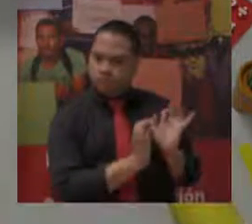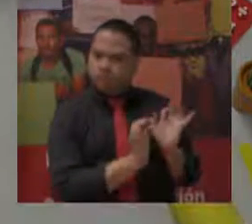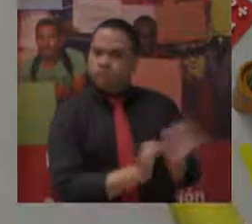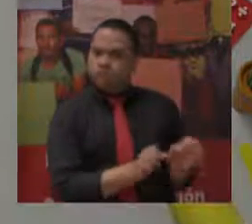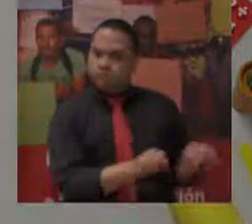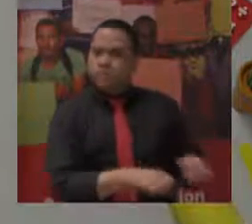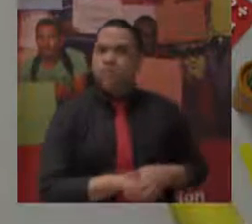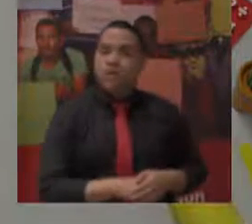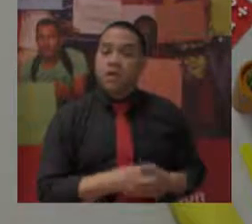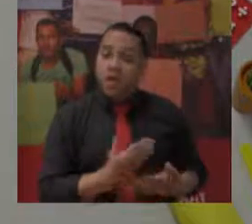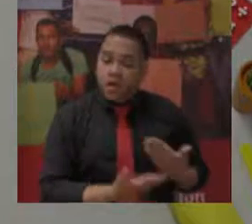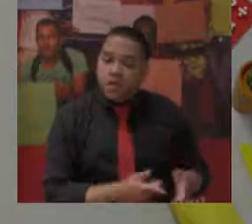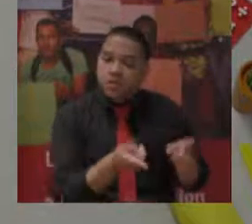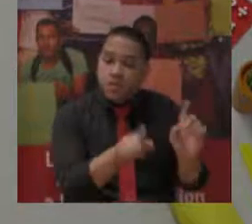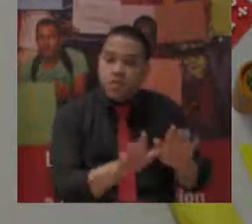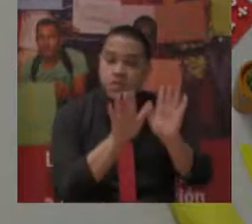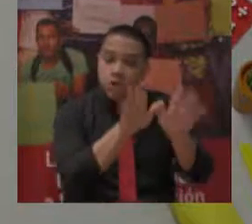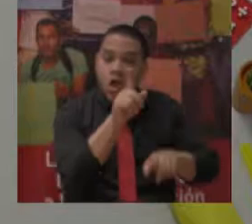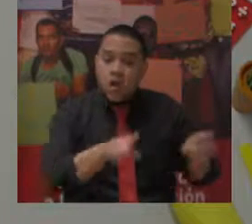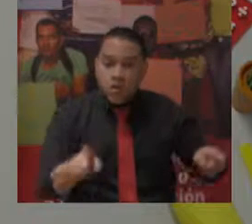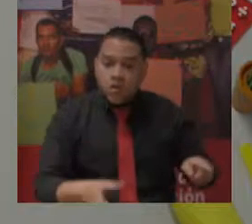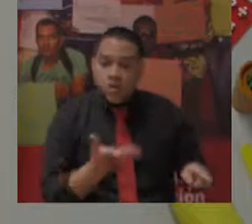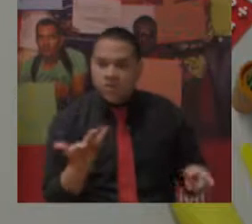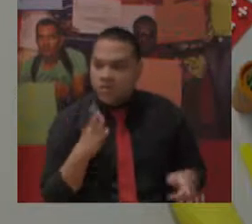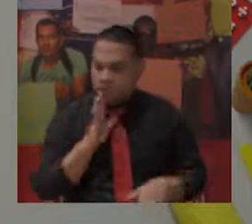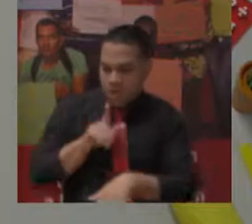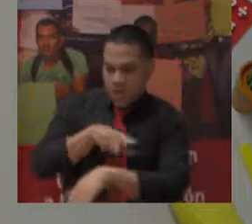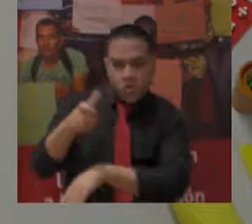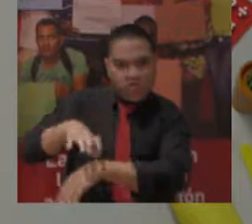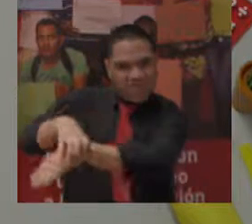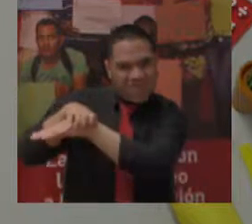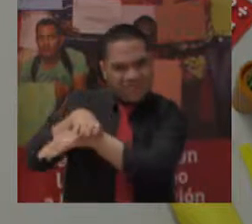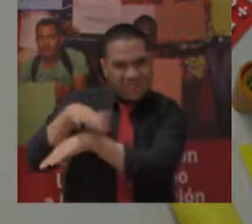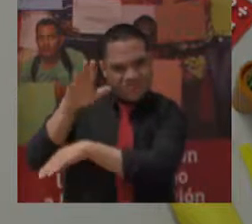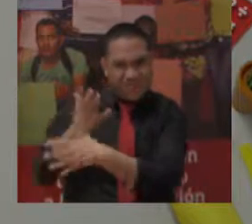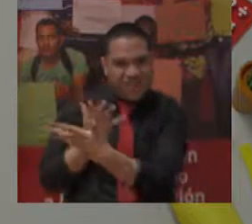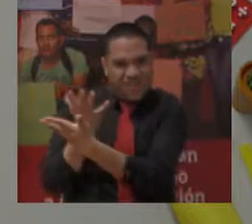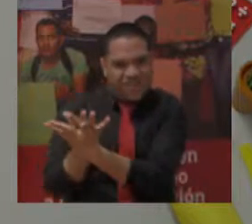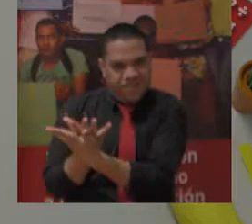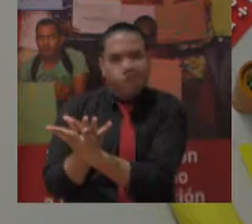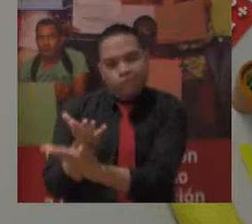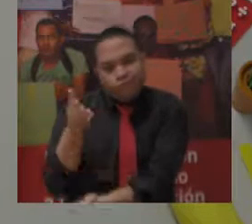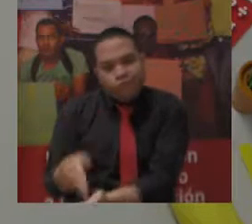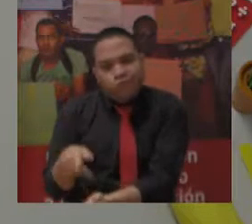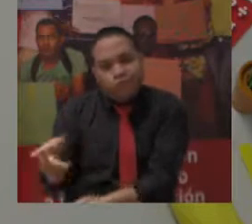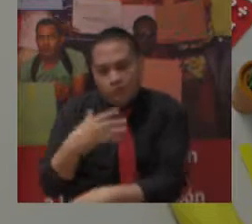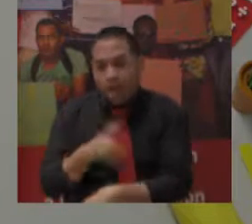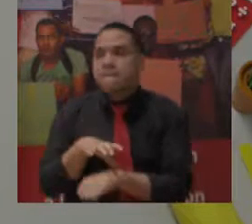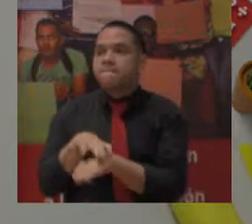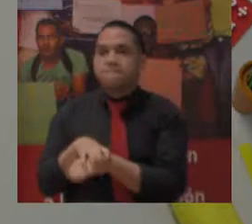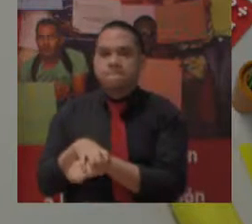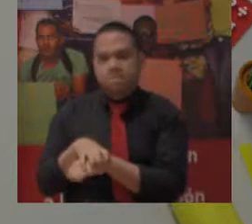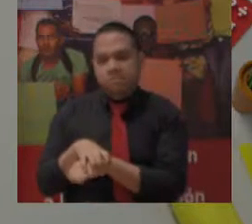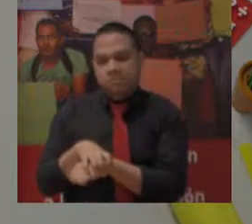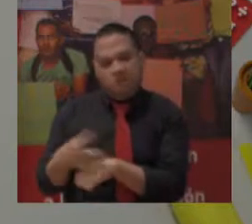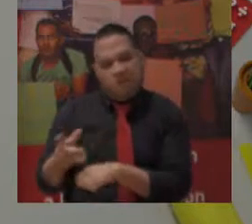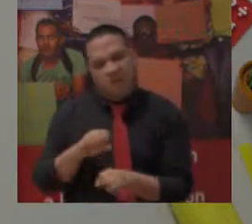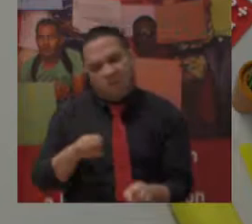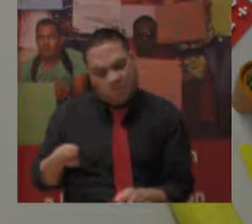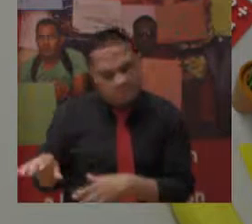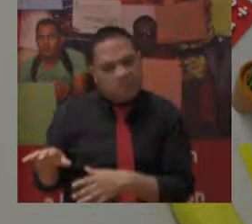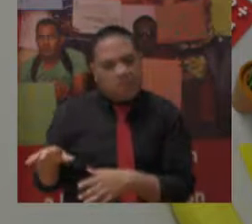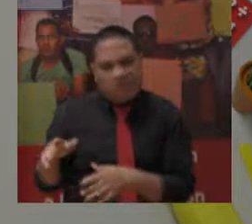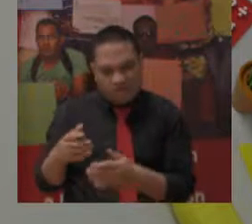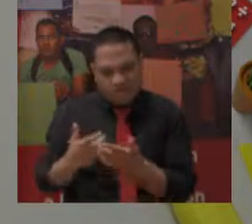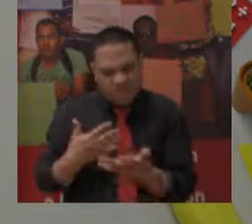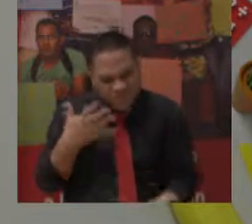Mientras tanto, y como comparativo de quienes ingresan a la cárcel, el 70% reincide en conductas ilegales. Estos